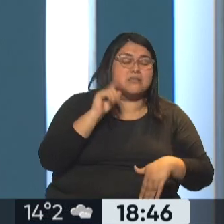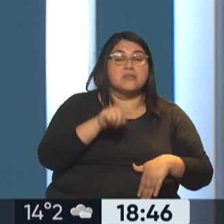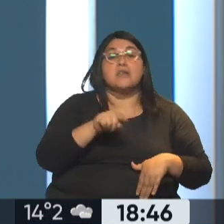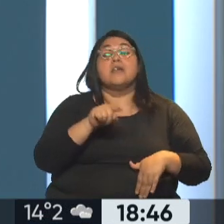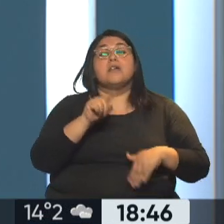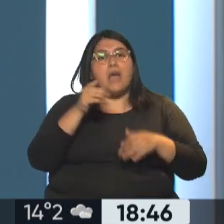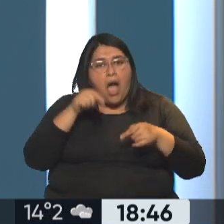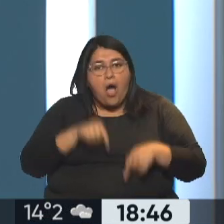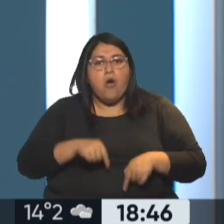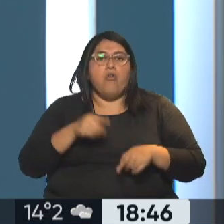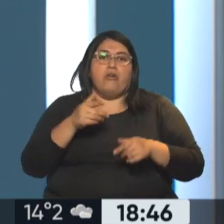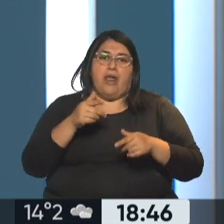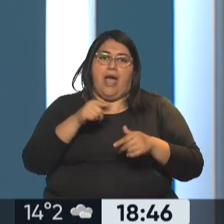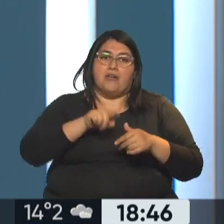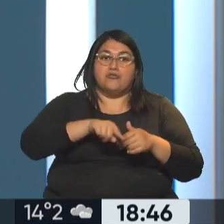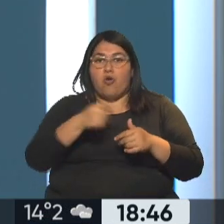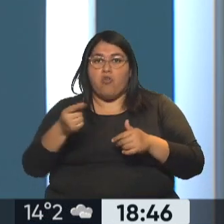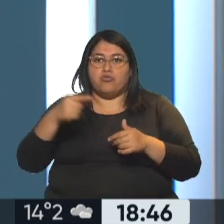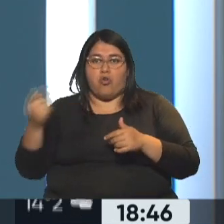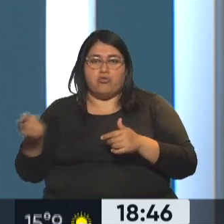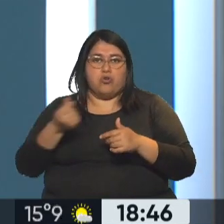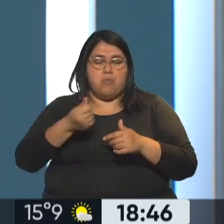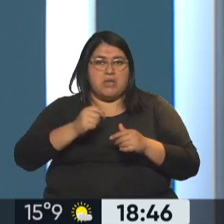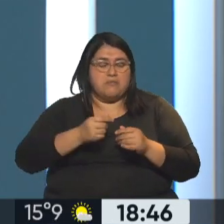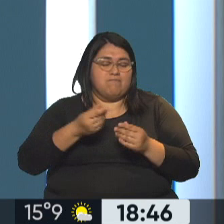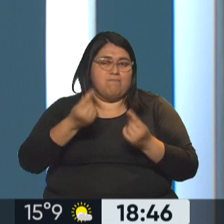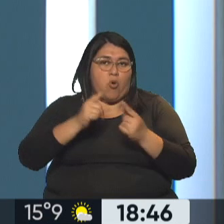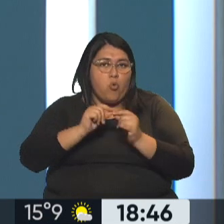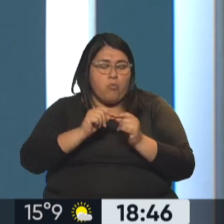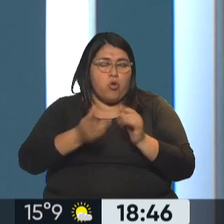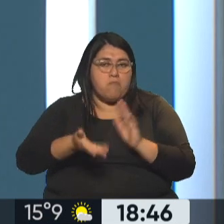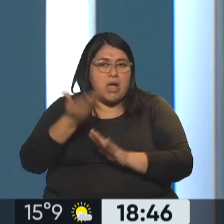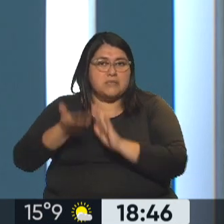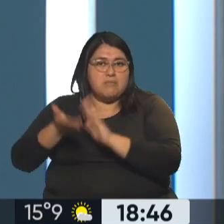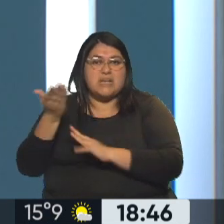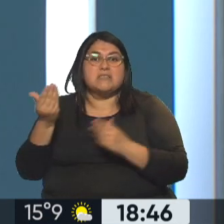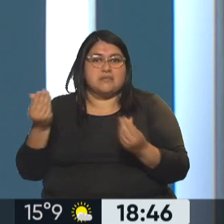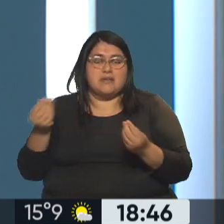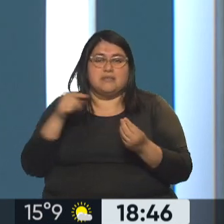reflejando en otros indicadores, ¿sí? Otras de los anuncios, por ejemplo, que